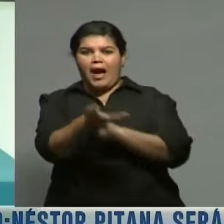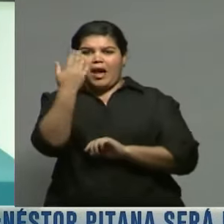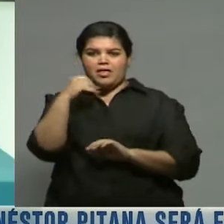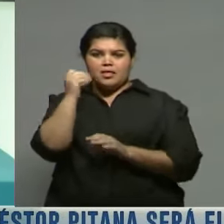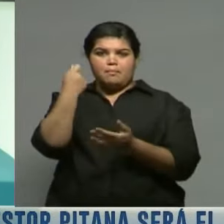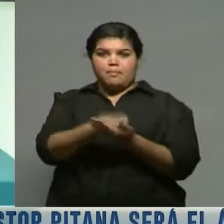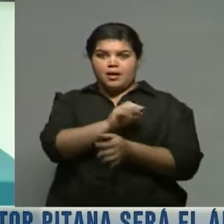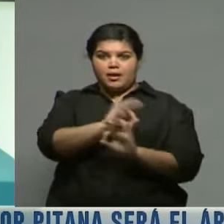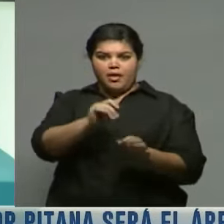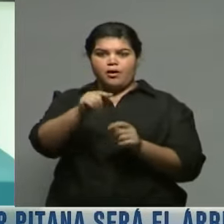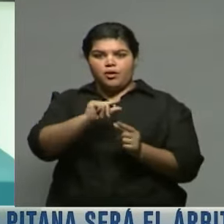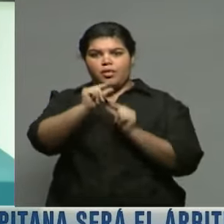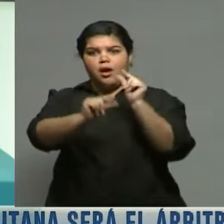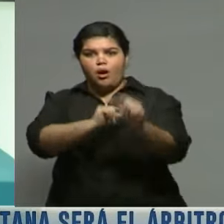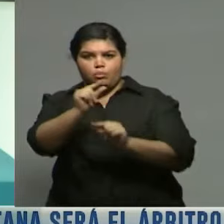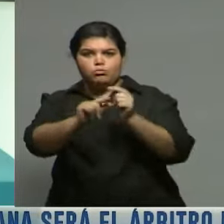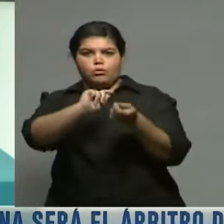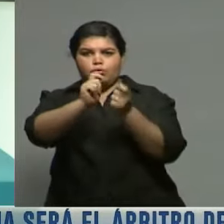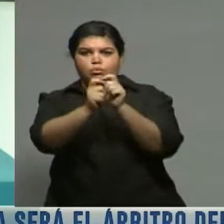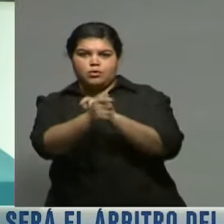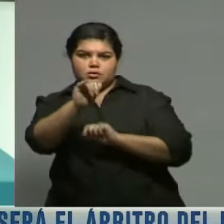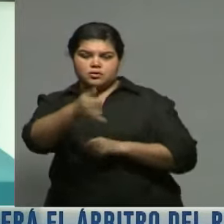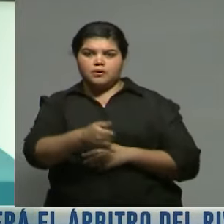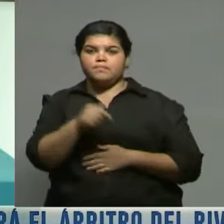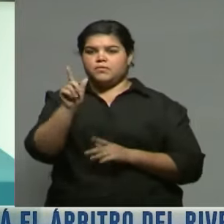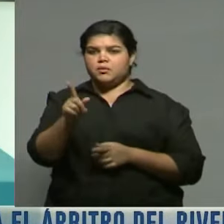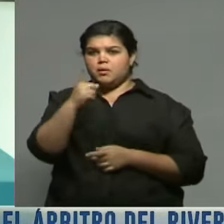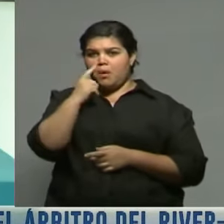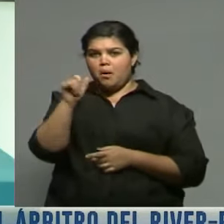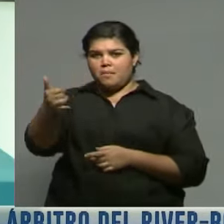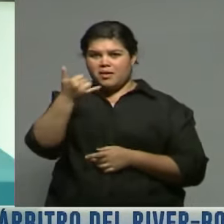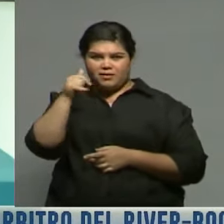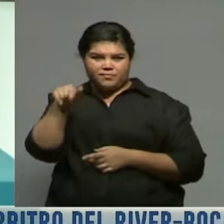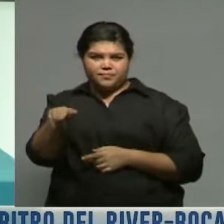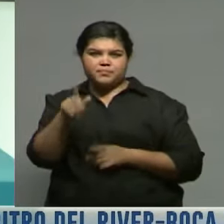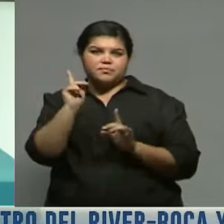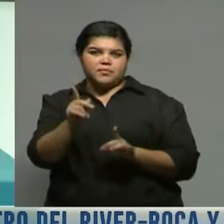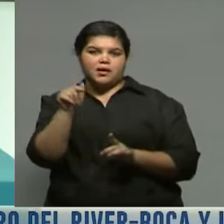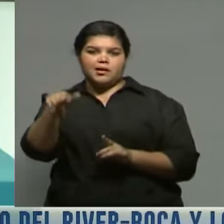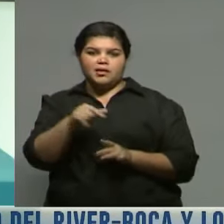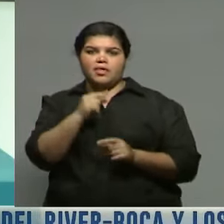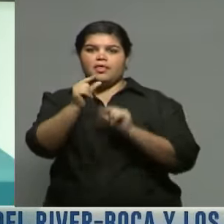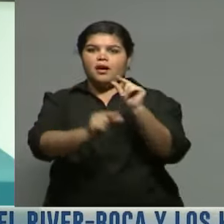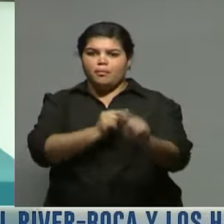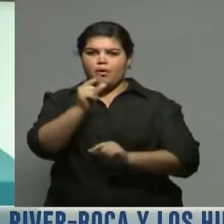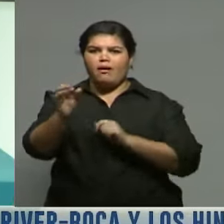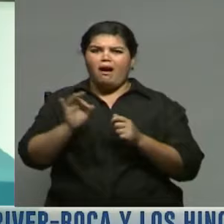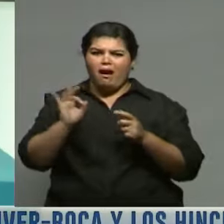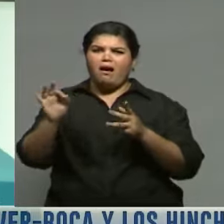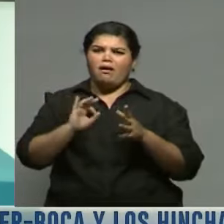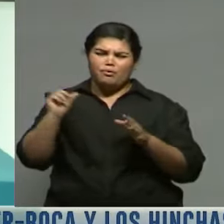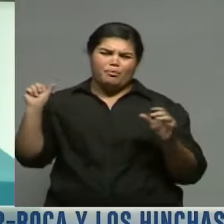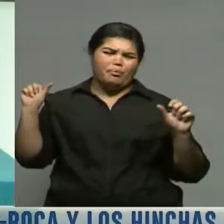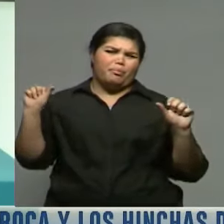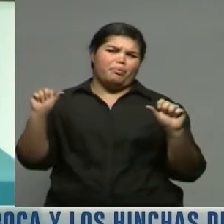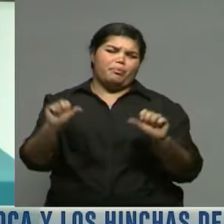momento. Pero está claro que, como decía Sancho hace un momento, es un sector que viene reacomodándose de años relativamente malos,